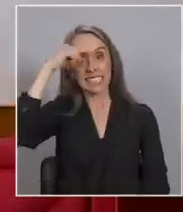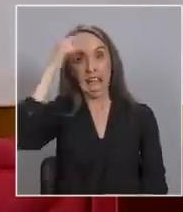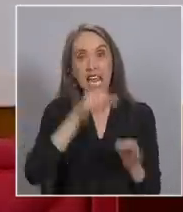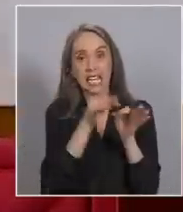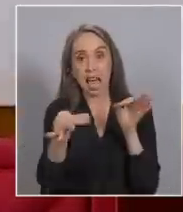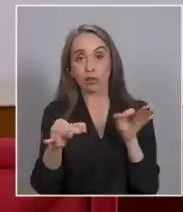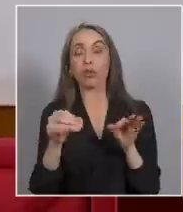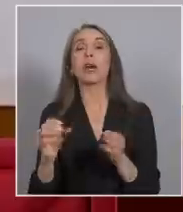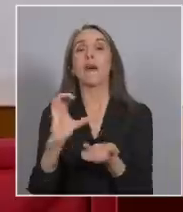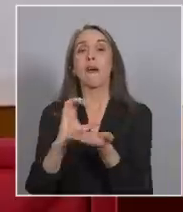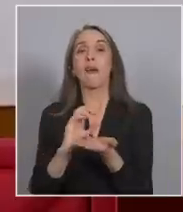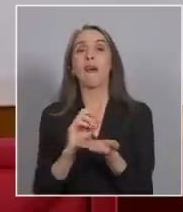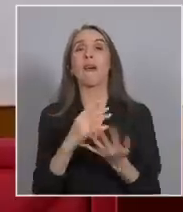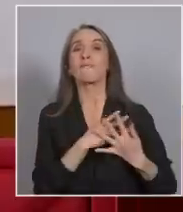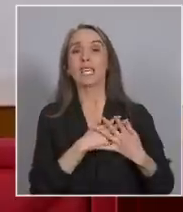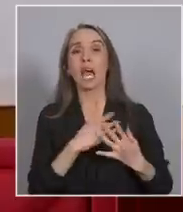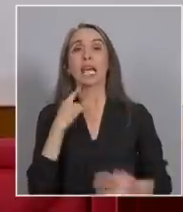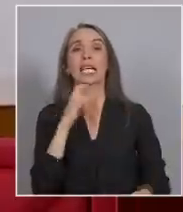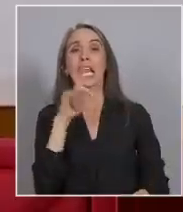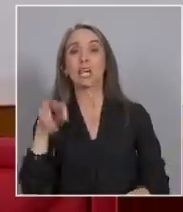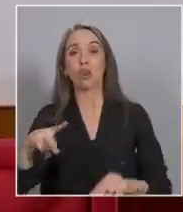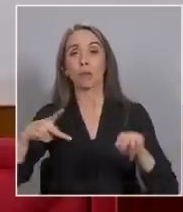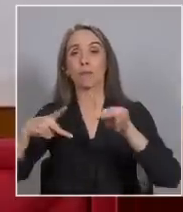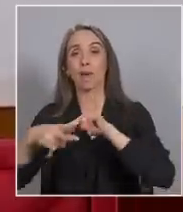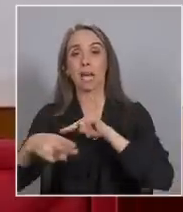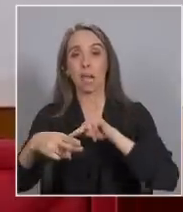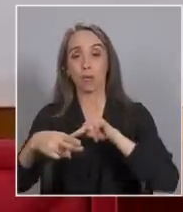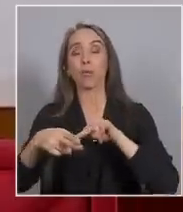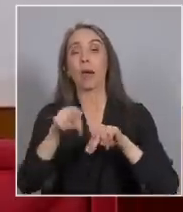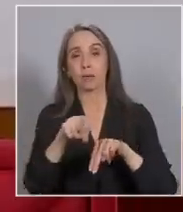inauguraremos los centros de Villarrica y Quellón.